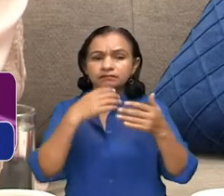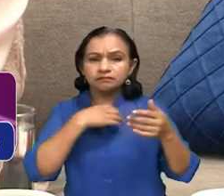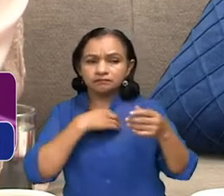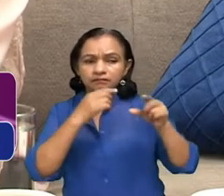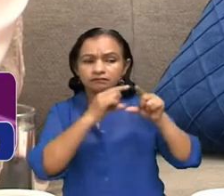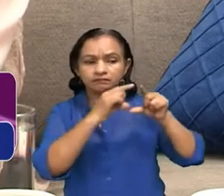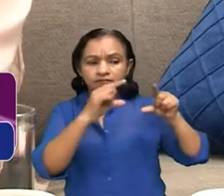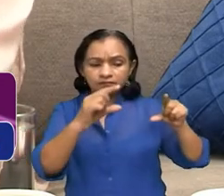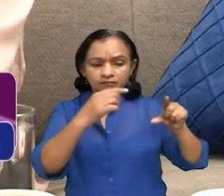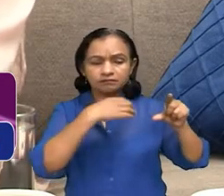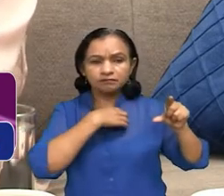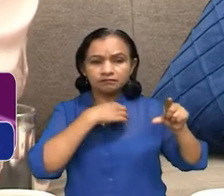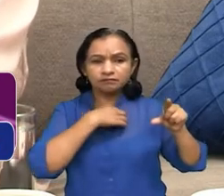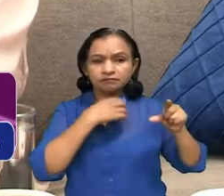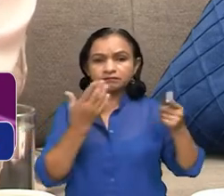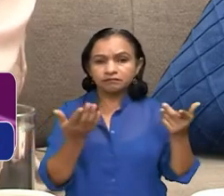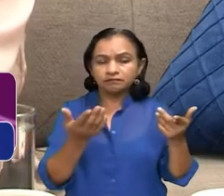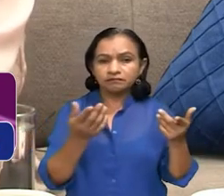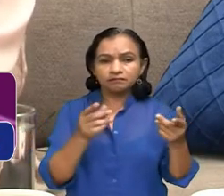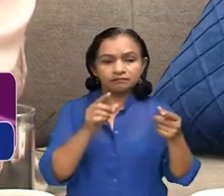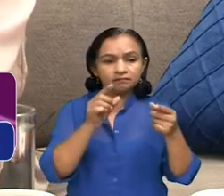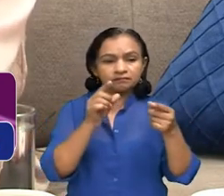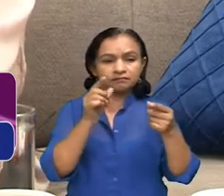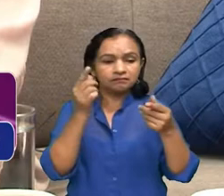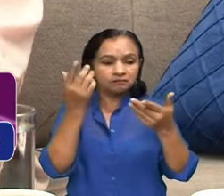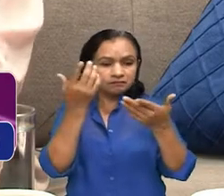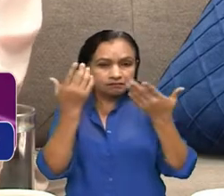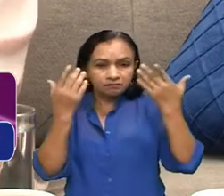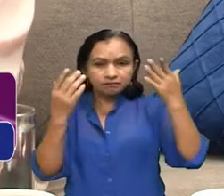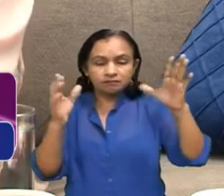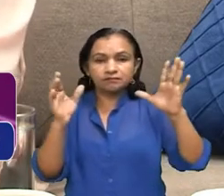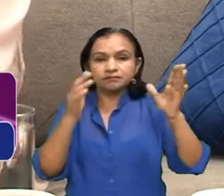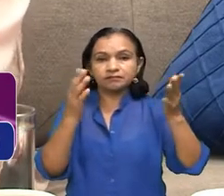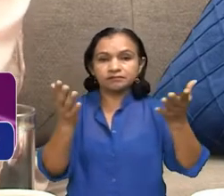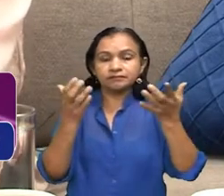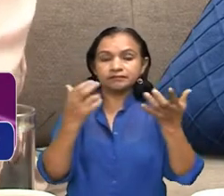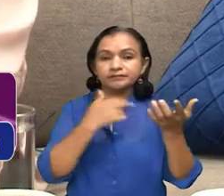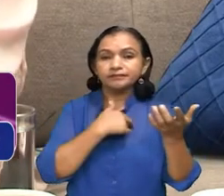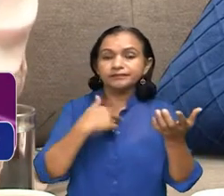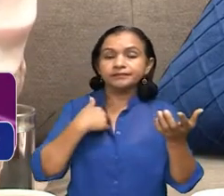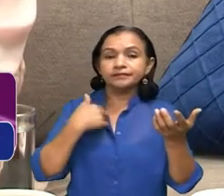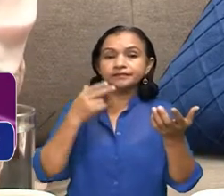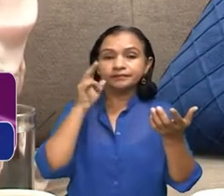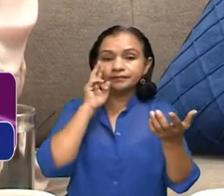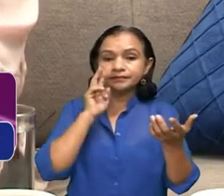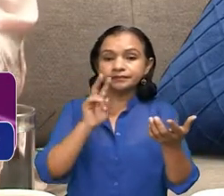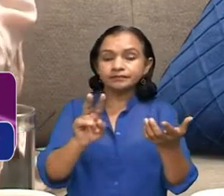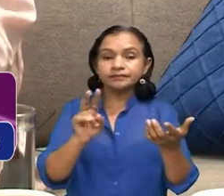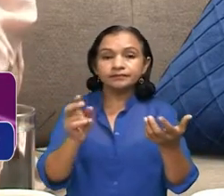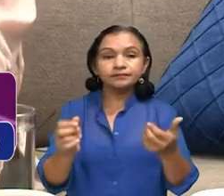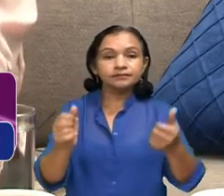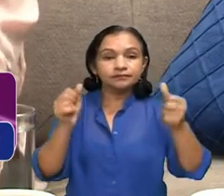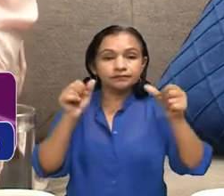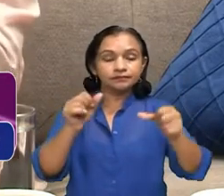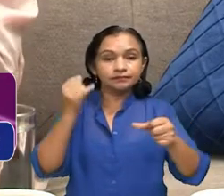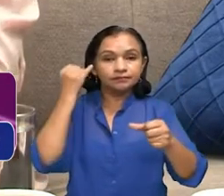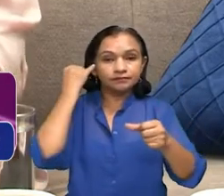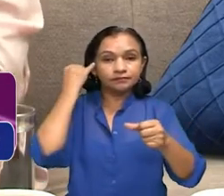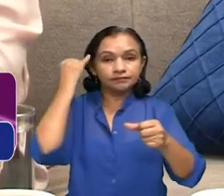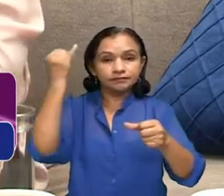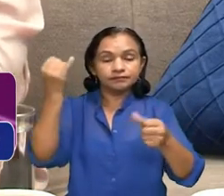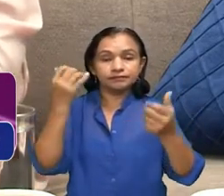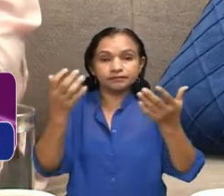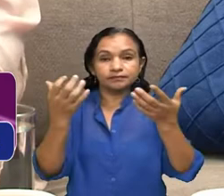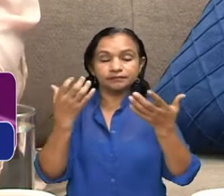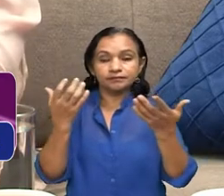marca. No tenés un logo, un diseño que querés proyectar o establecer, tenés ideas de que yo quiero que